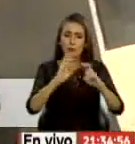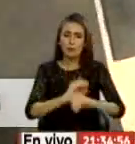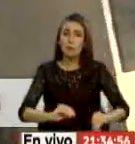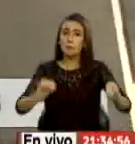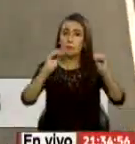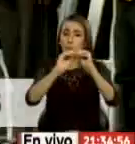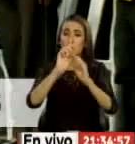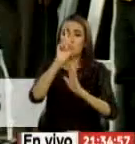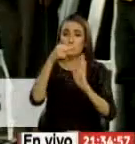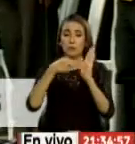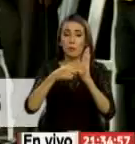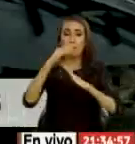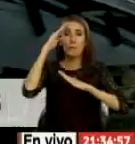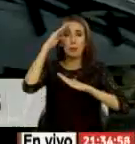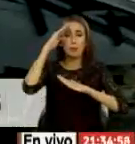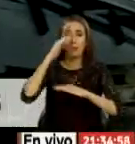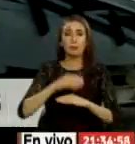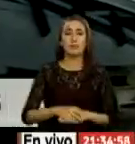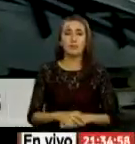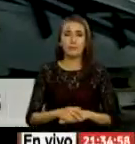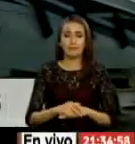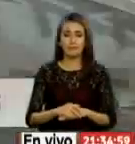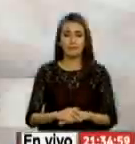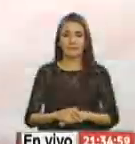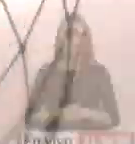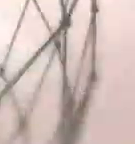más de 1,000 uniformados.